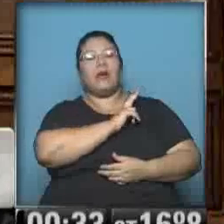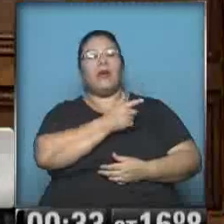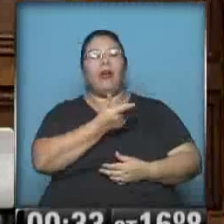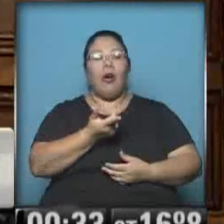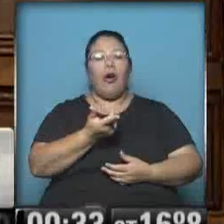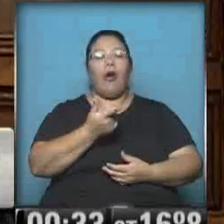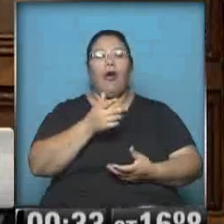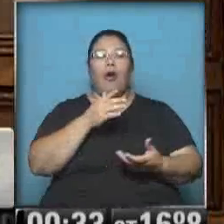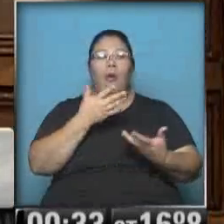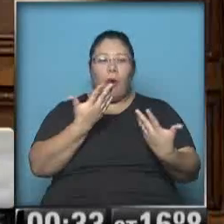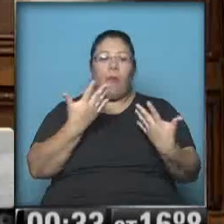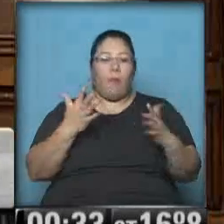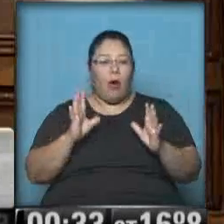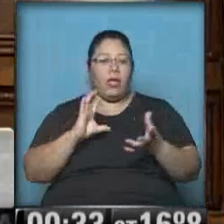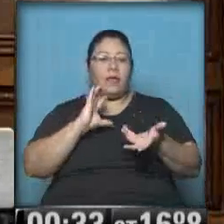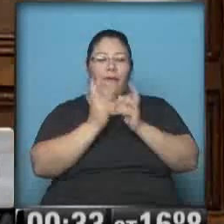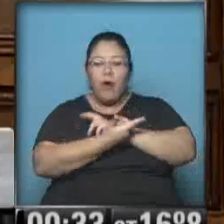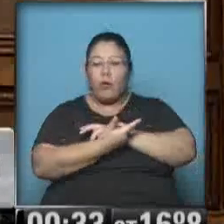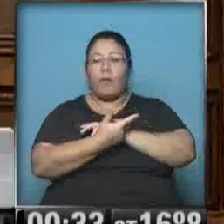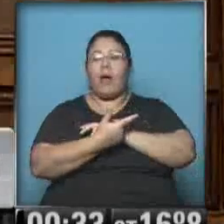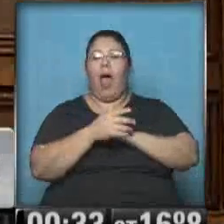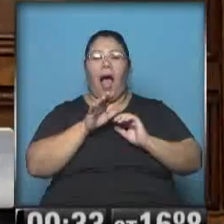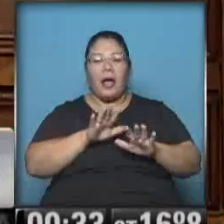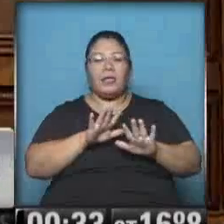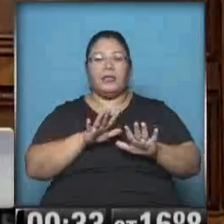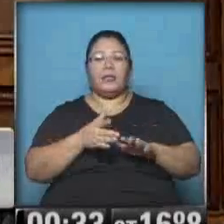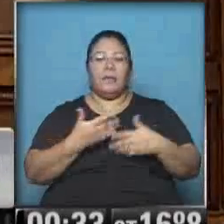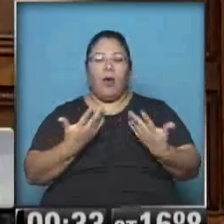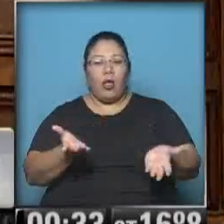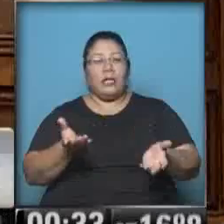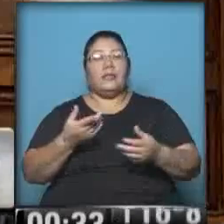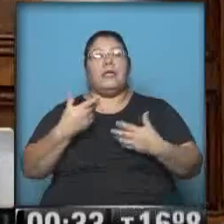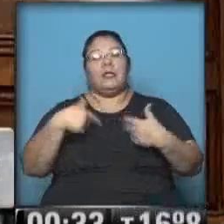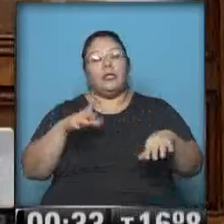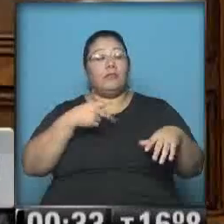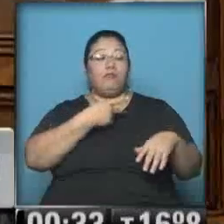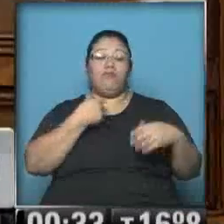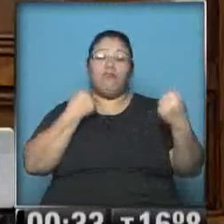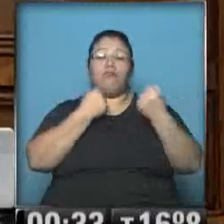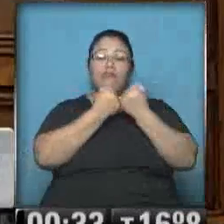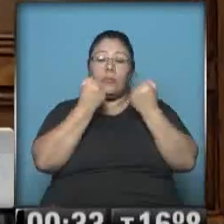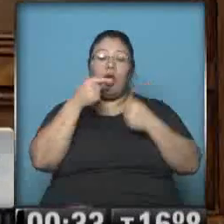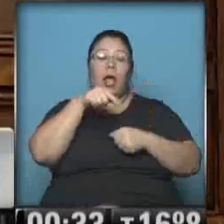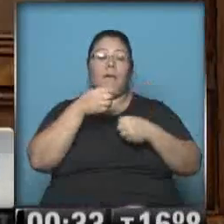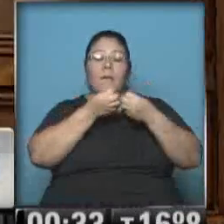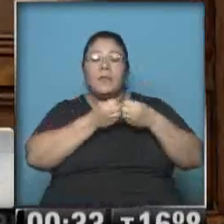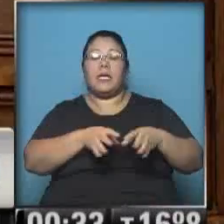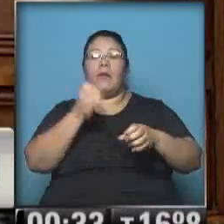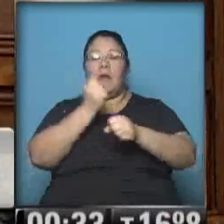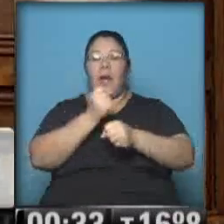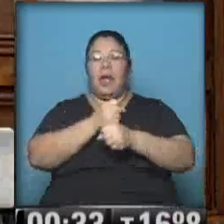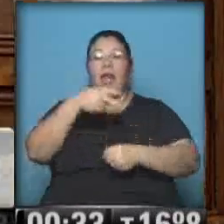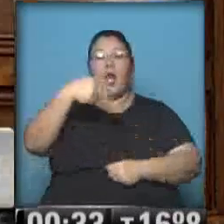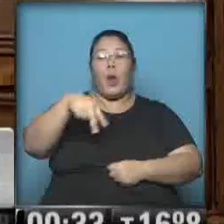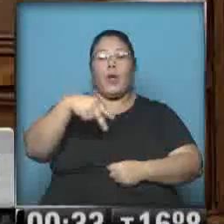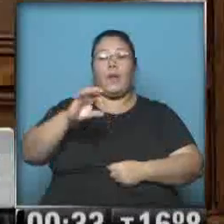tenés vos, lo tenemos nosotros, me dice. Y claro, le digo, bueno, ya está. Y ahí empezamos a trabajar. Esto fue en noviembre del año pasado,